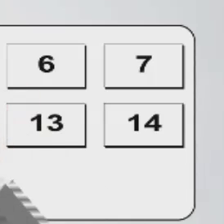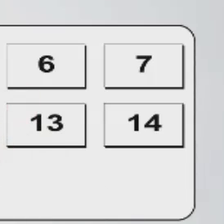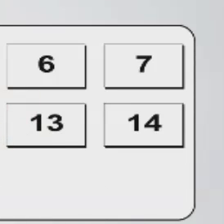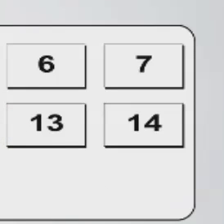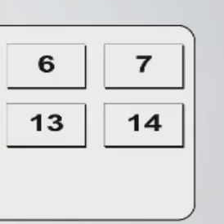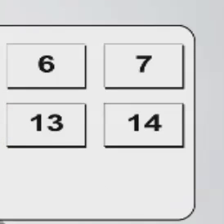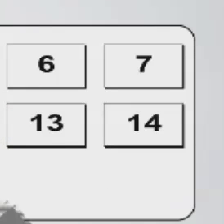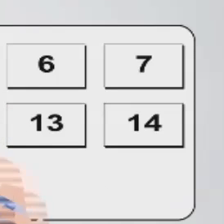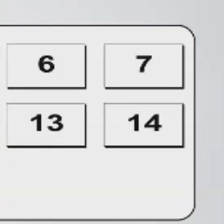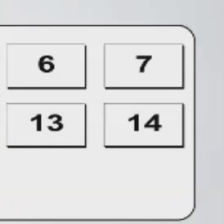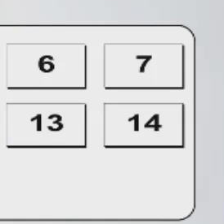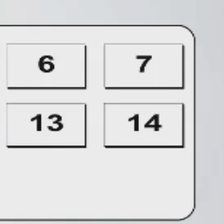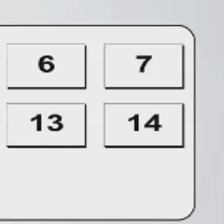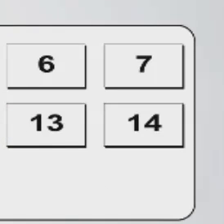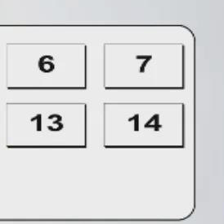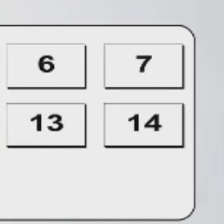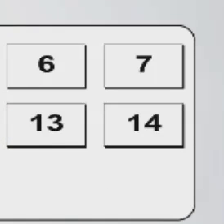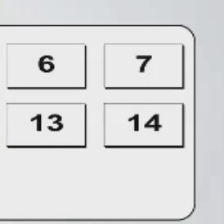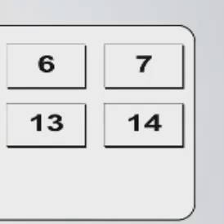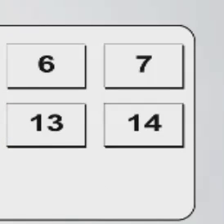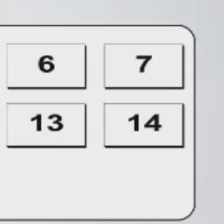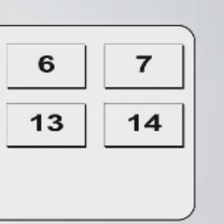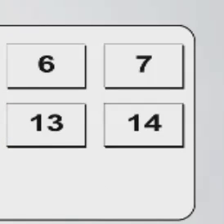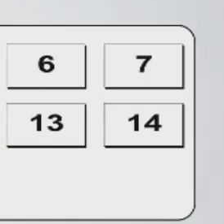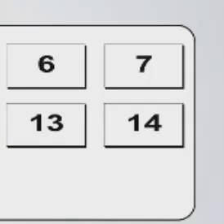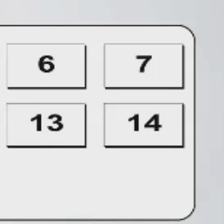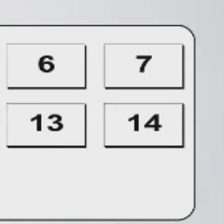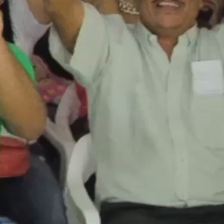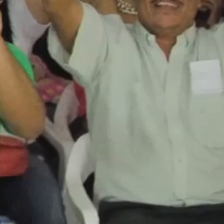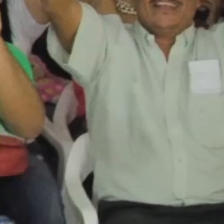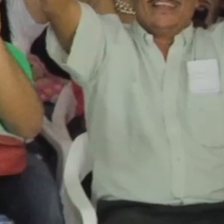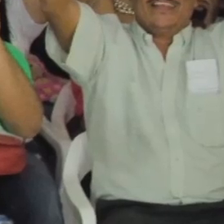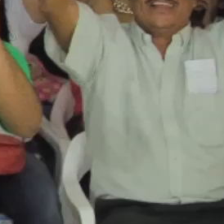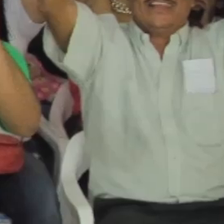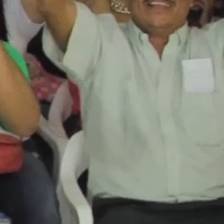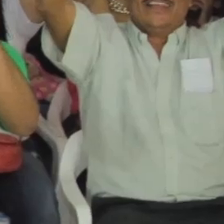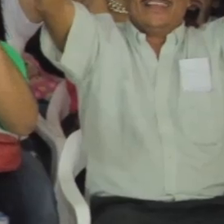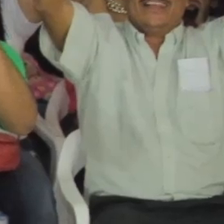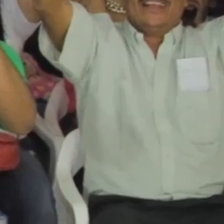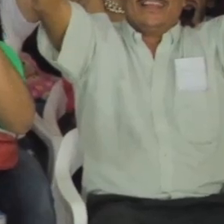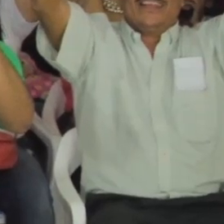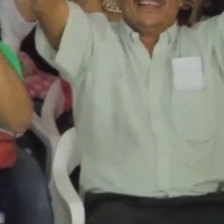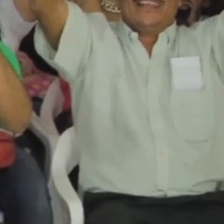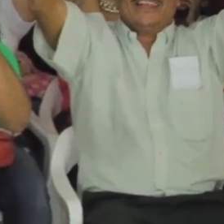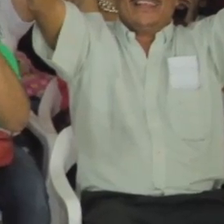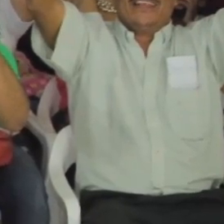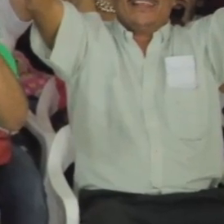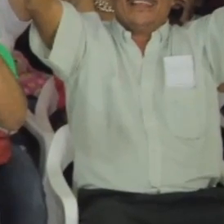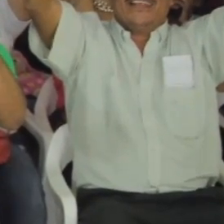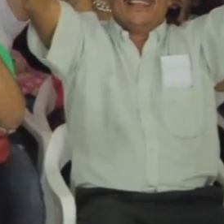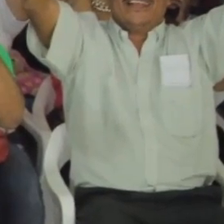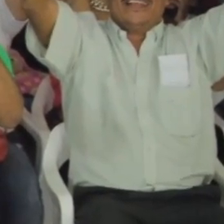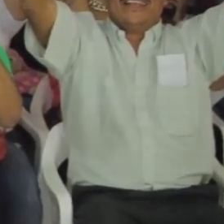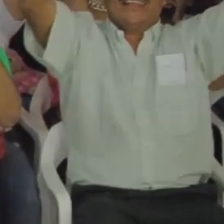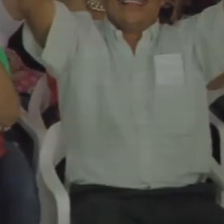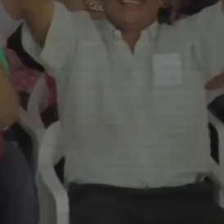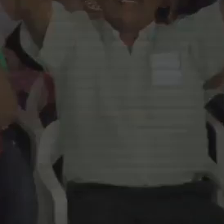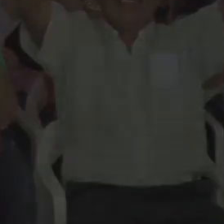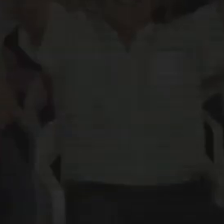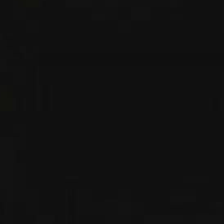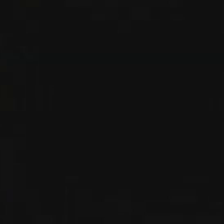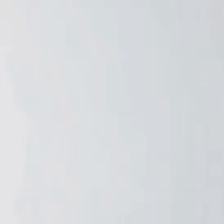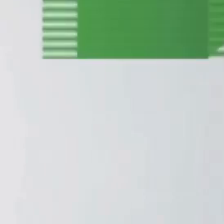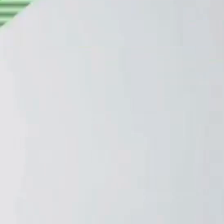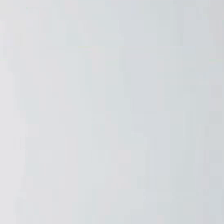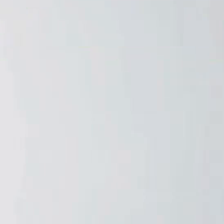X. Luego busca el número 11 y márcalo con una X y listo. Padres de familia y amigos de Holman Jiménez Martínez,